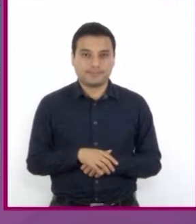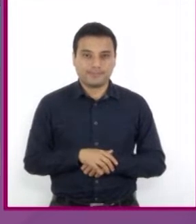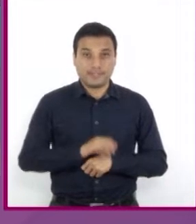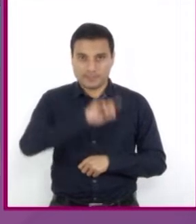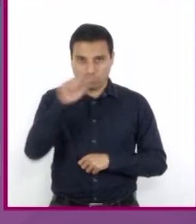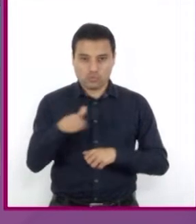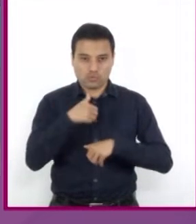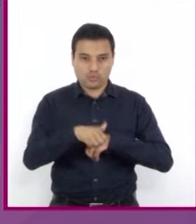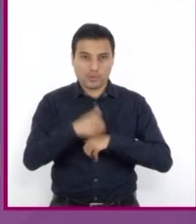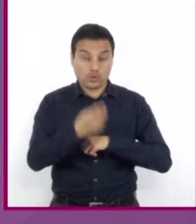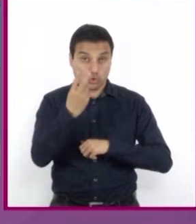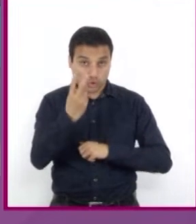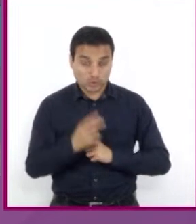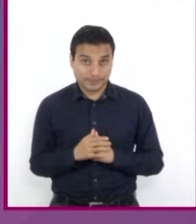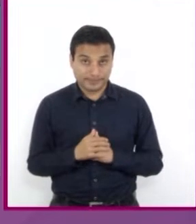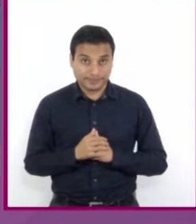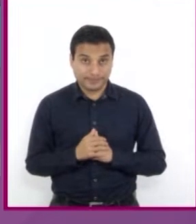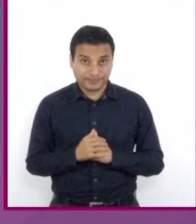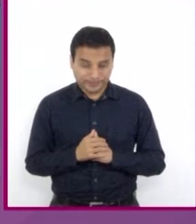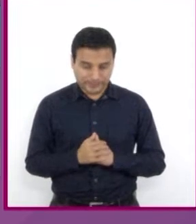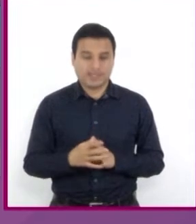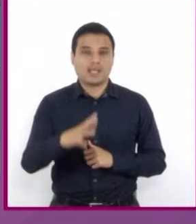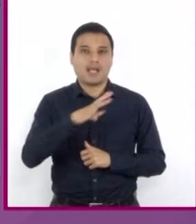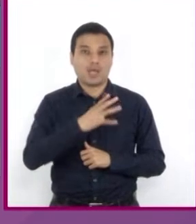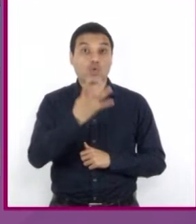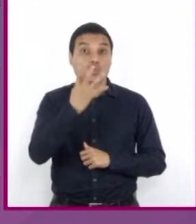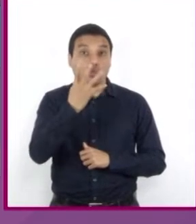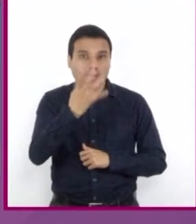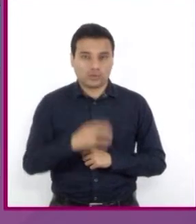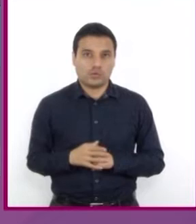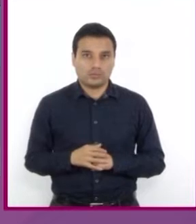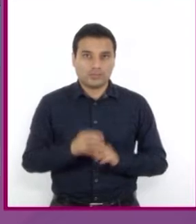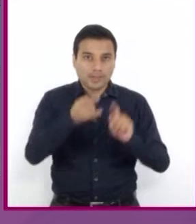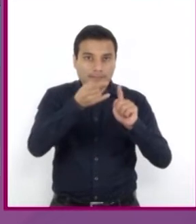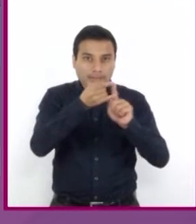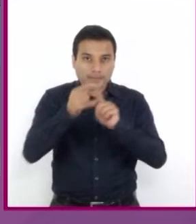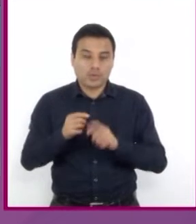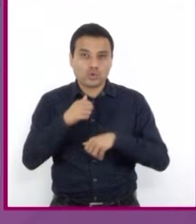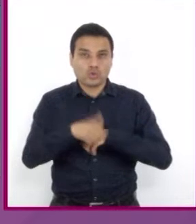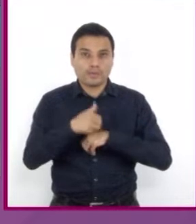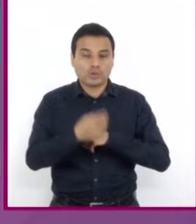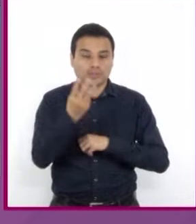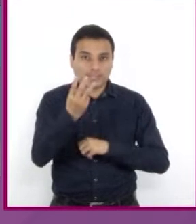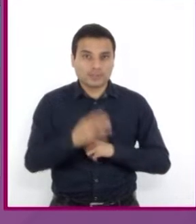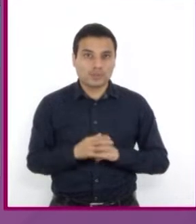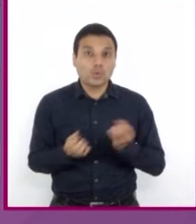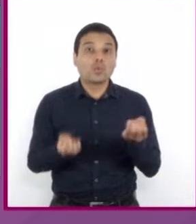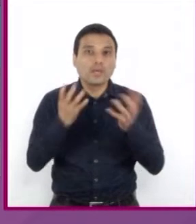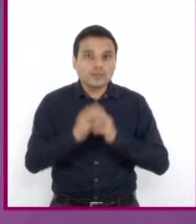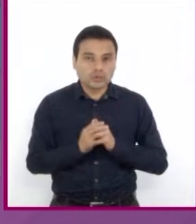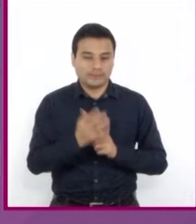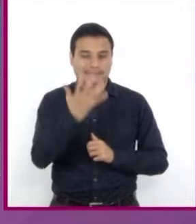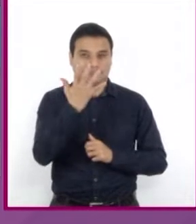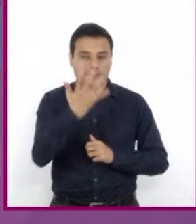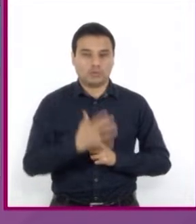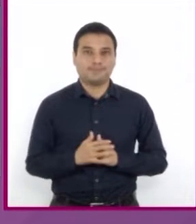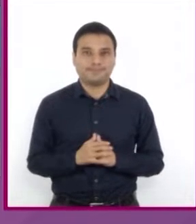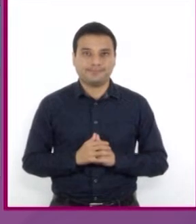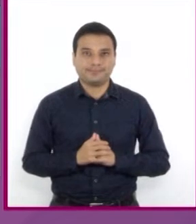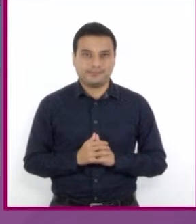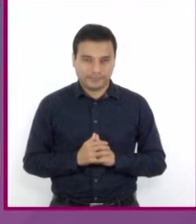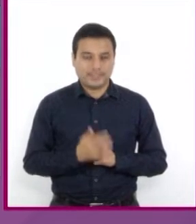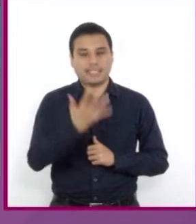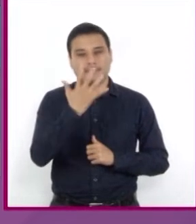término 2 de la sucesión tiene 4 losetas por lado y el término 3 de la sucesión tiene 5 losetas por lado, y